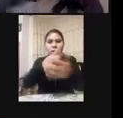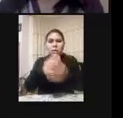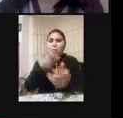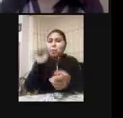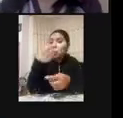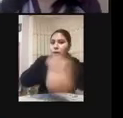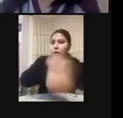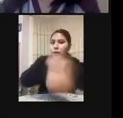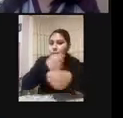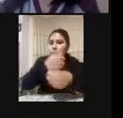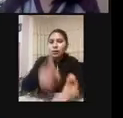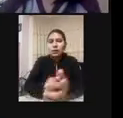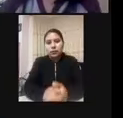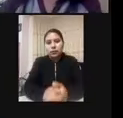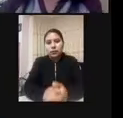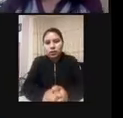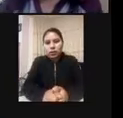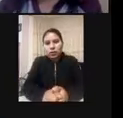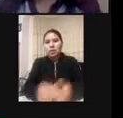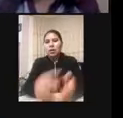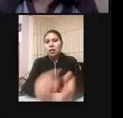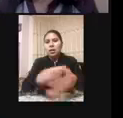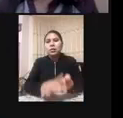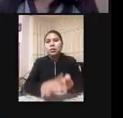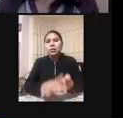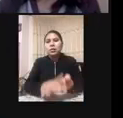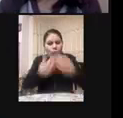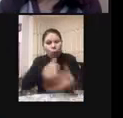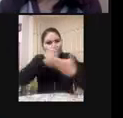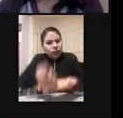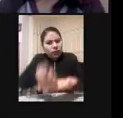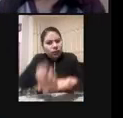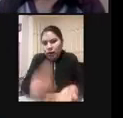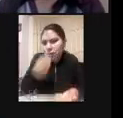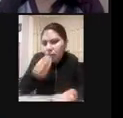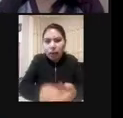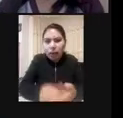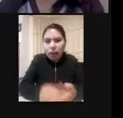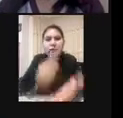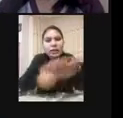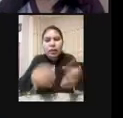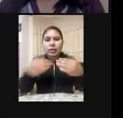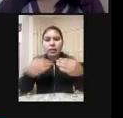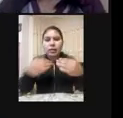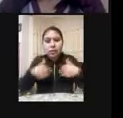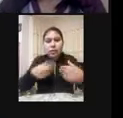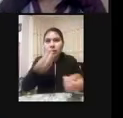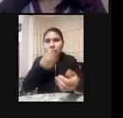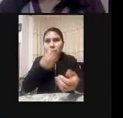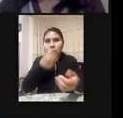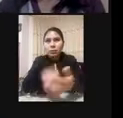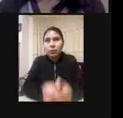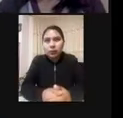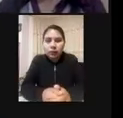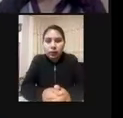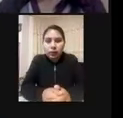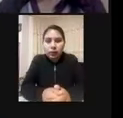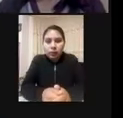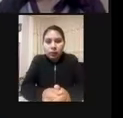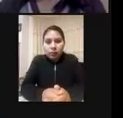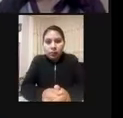En cuestión de la alimentación, ¿cómo ayudar a Margarita? Vamos a iniciar poco. Estos